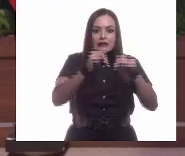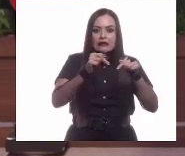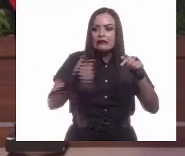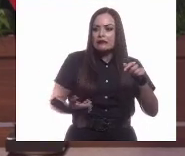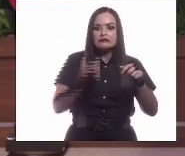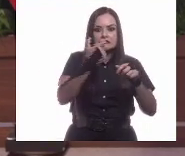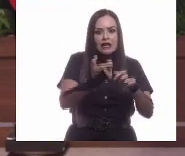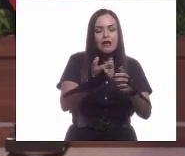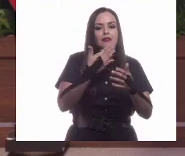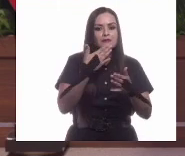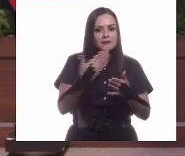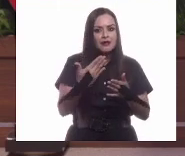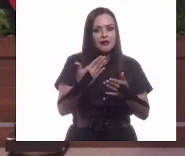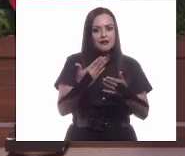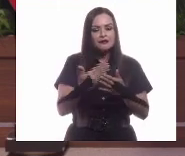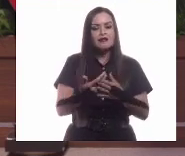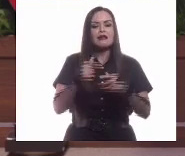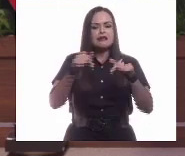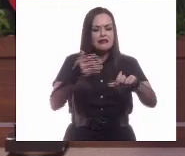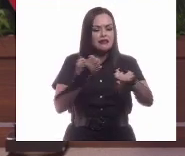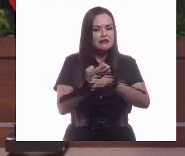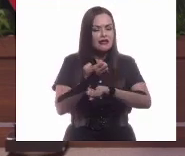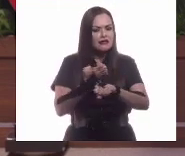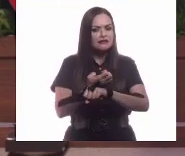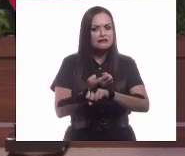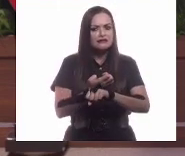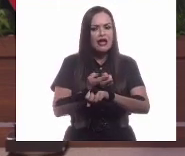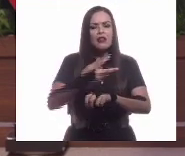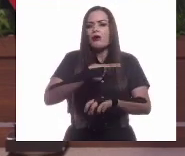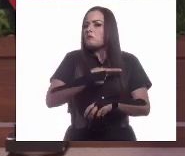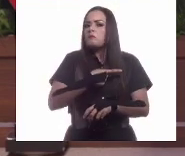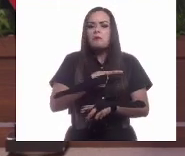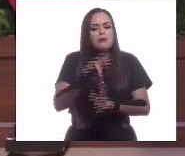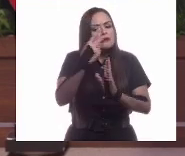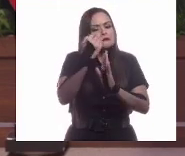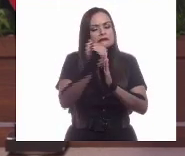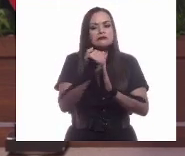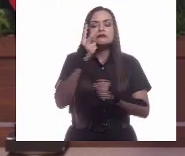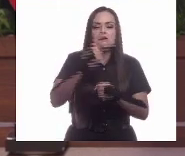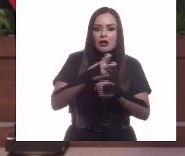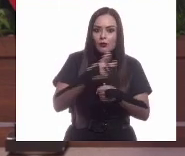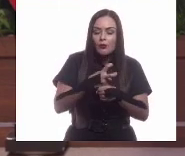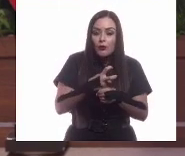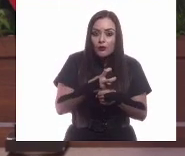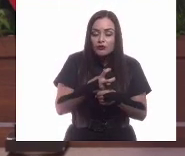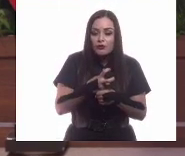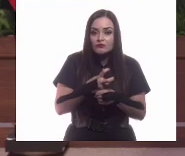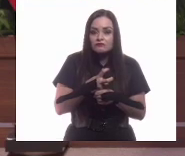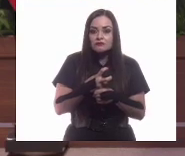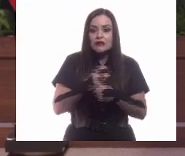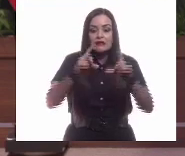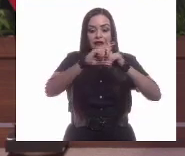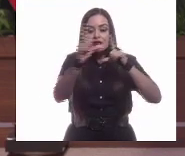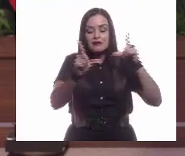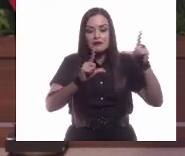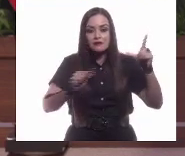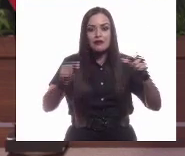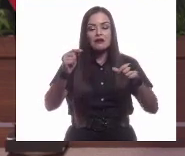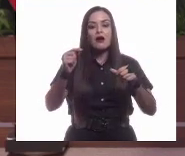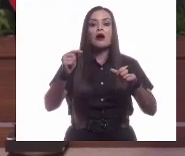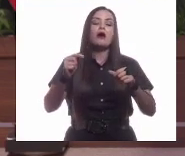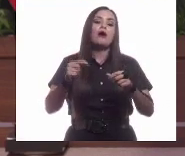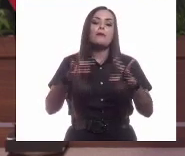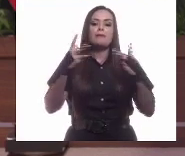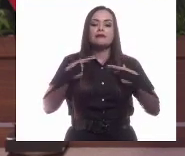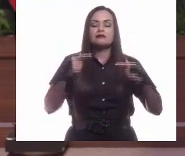Somos el estado con la menor pobreza laboral. Somos la segunda entidad con menos pobreza y también somos la cuarta con menos pobreza